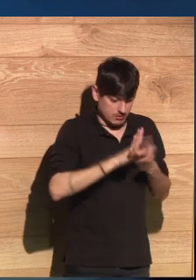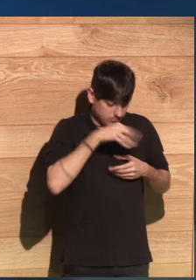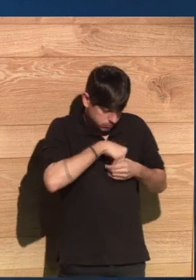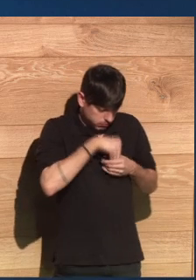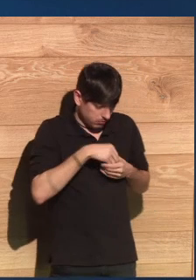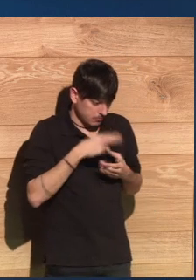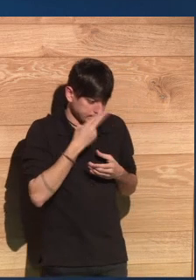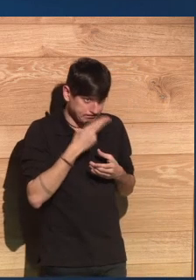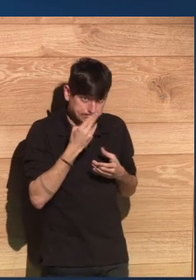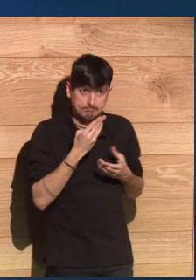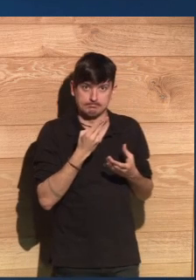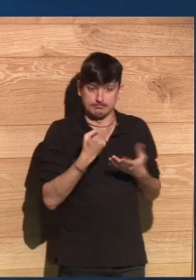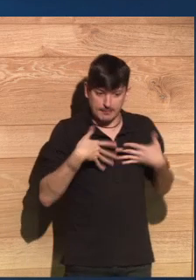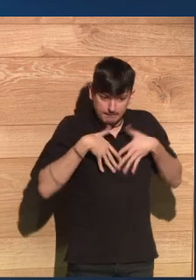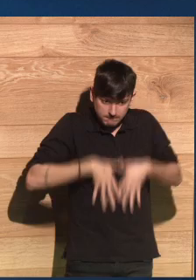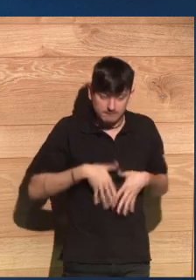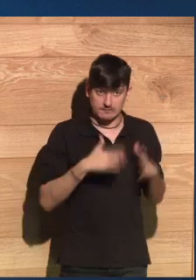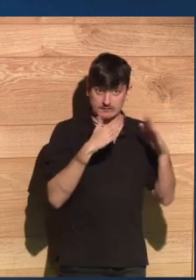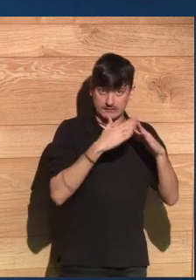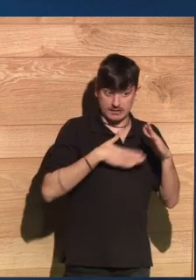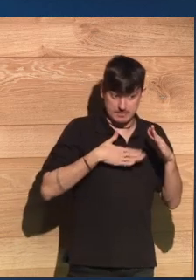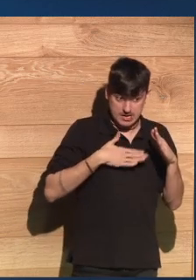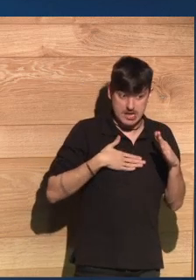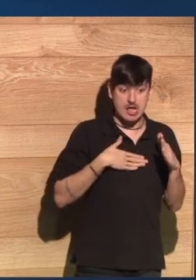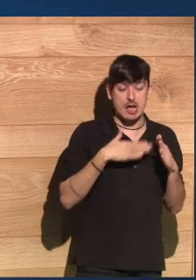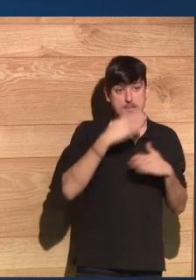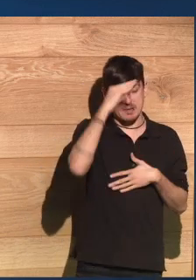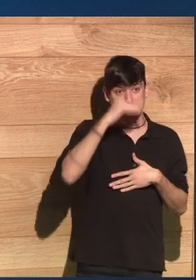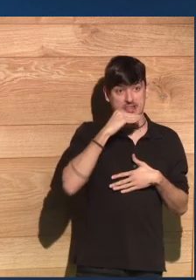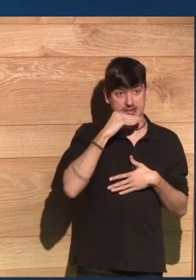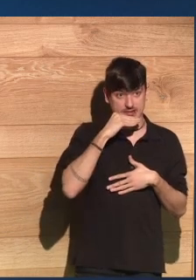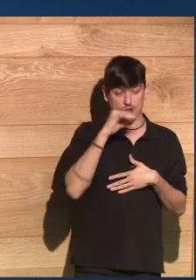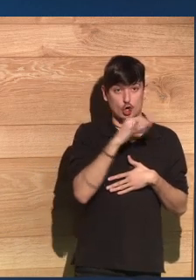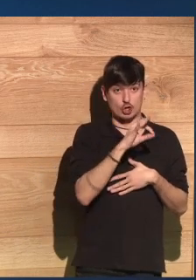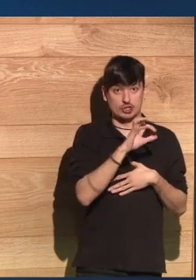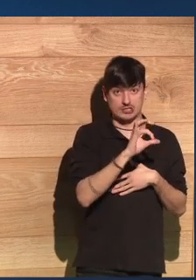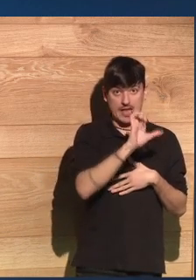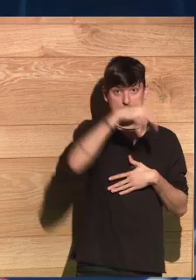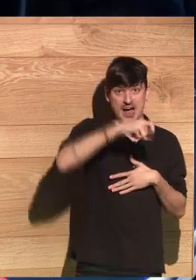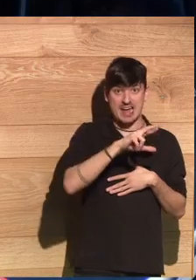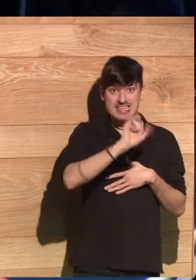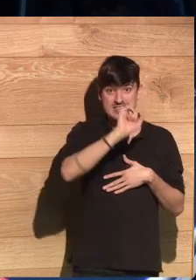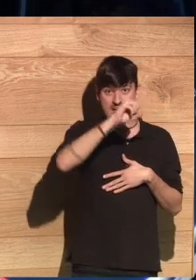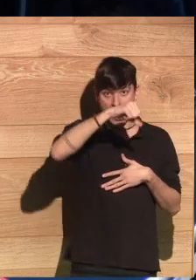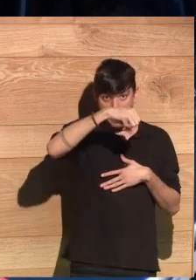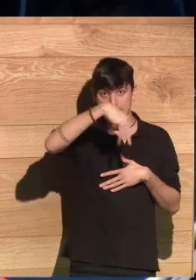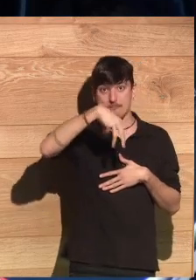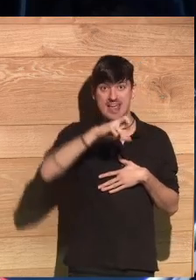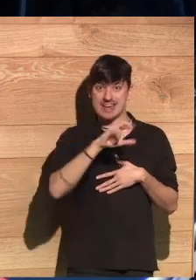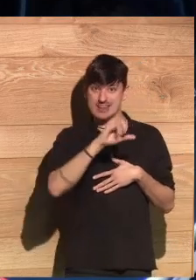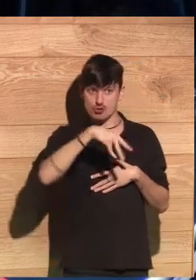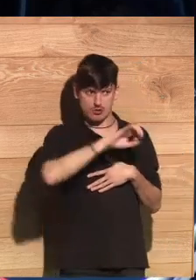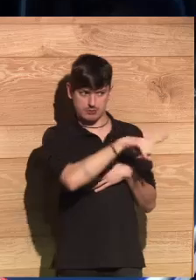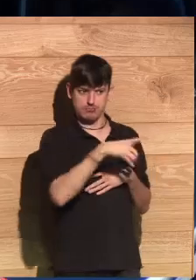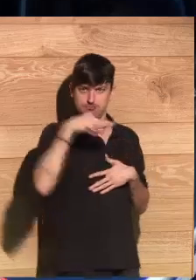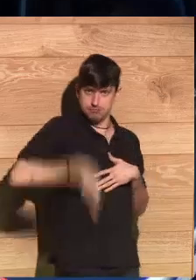¿no? En mi casa el novelista es mi padre, José María Merino, que está aquí, y eso me ha marcado mucho,